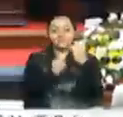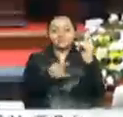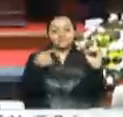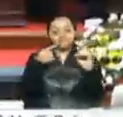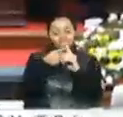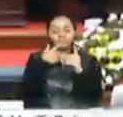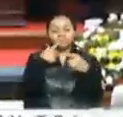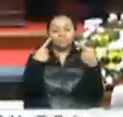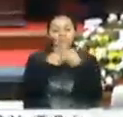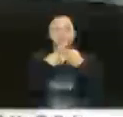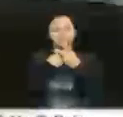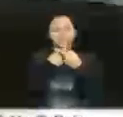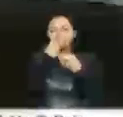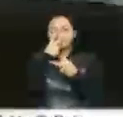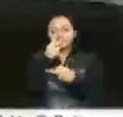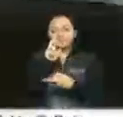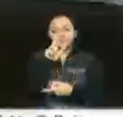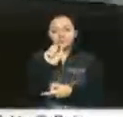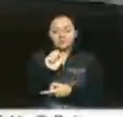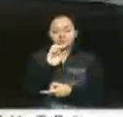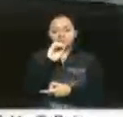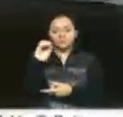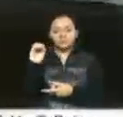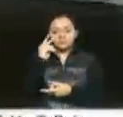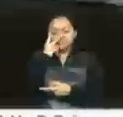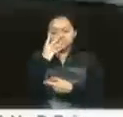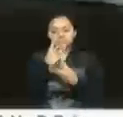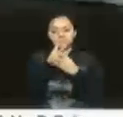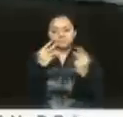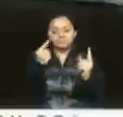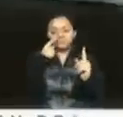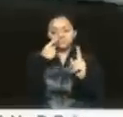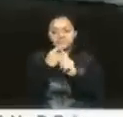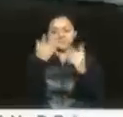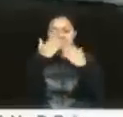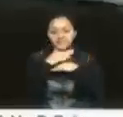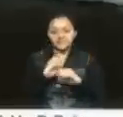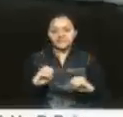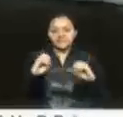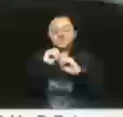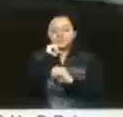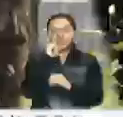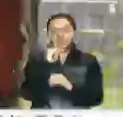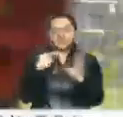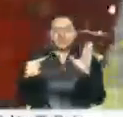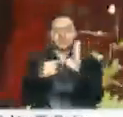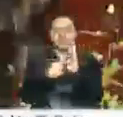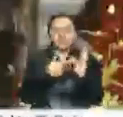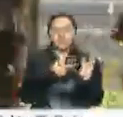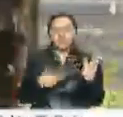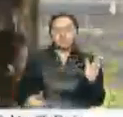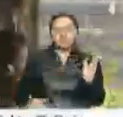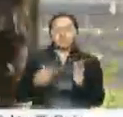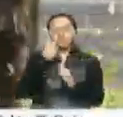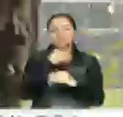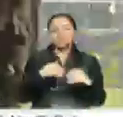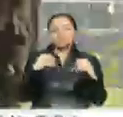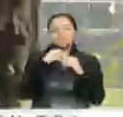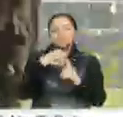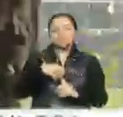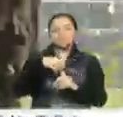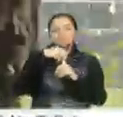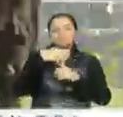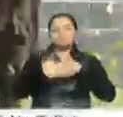estos conflictos está el conflicto del Sáhara Occidental y el proceso de descolonización inconcluso. Y señaló el presidente del Consejo de Paz que entre las prioridades